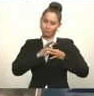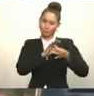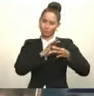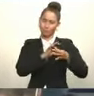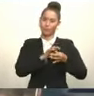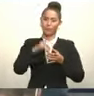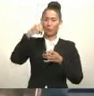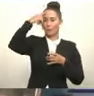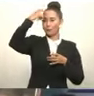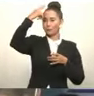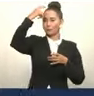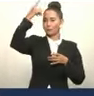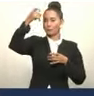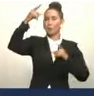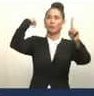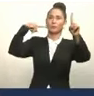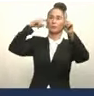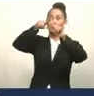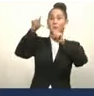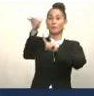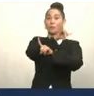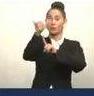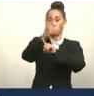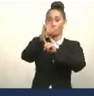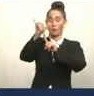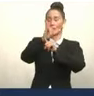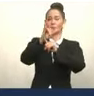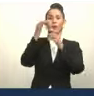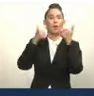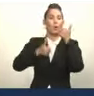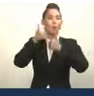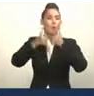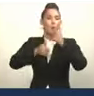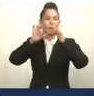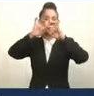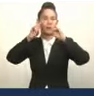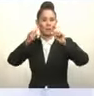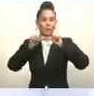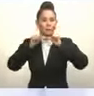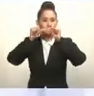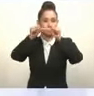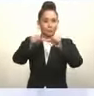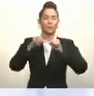sueño, por una causa, por un propósito, el propósito de la educación.